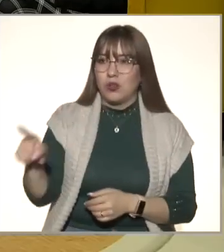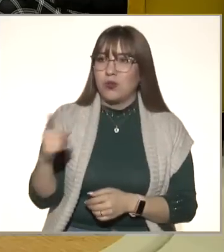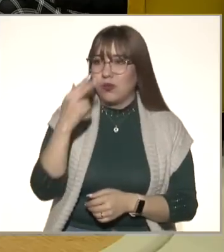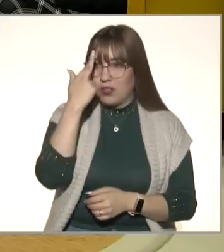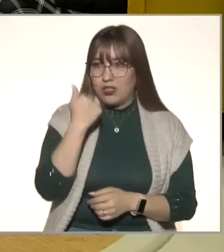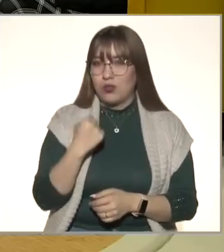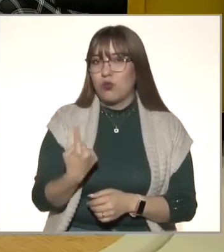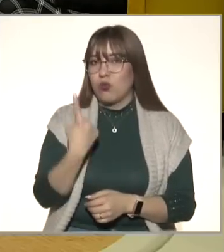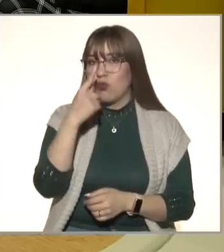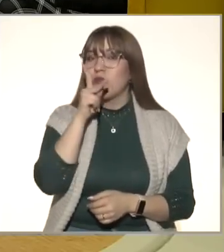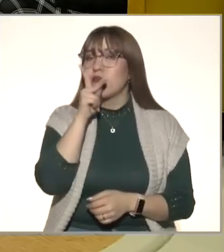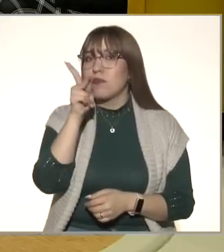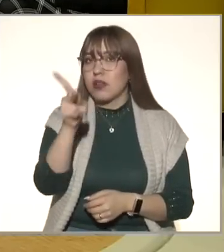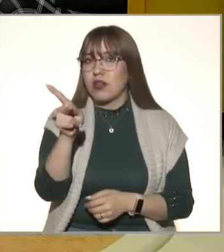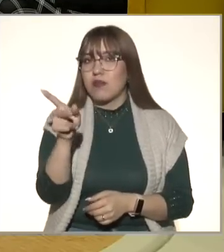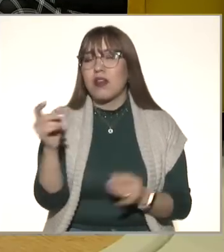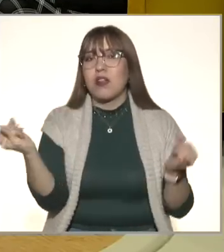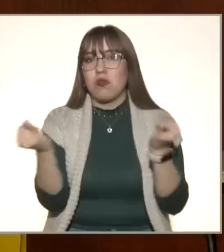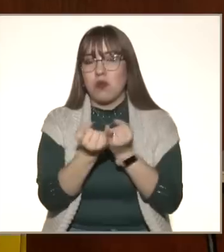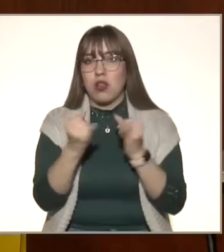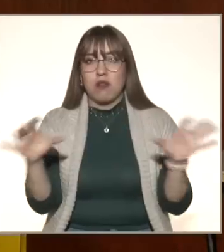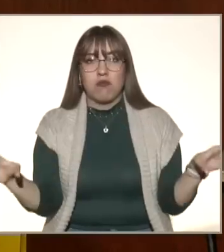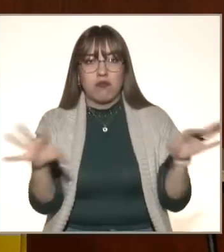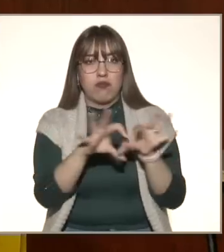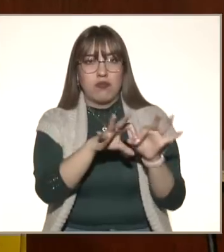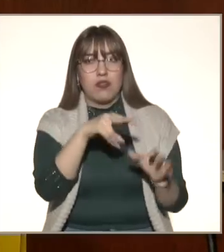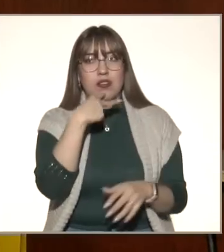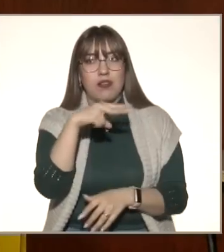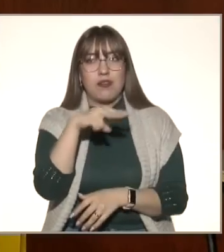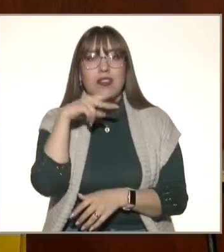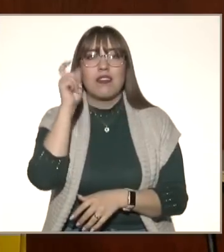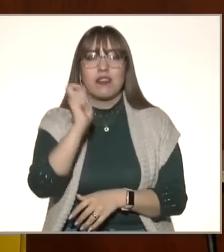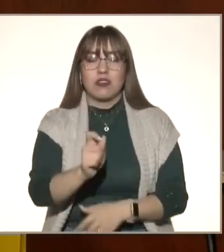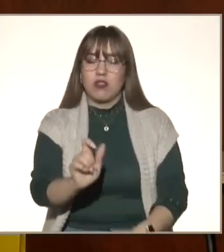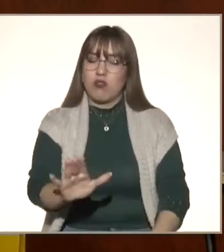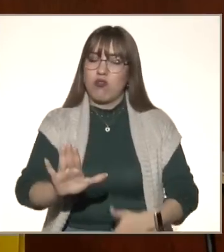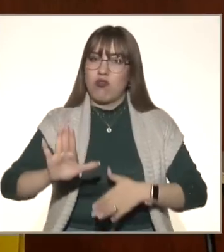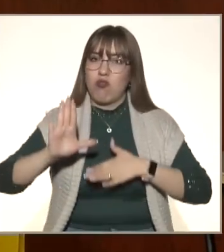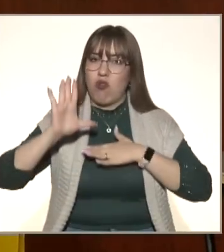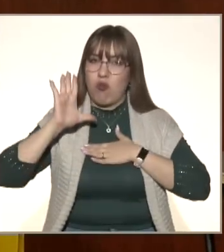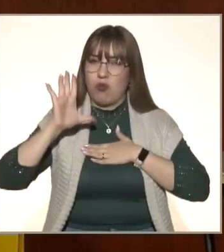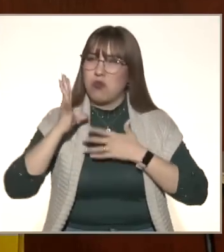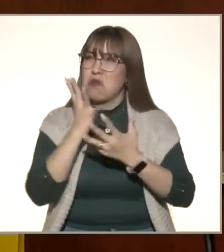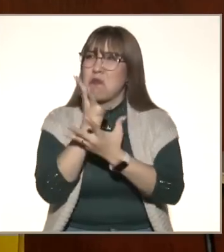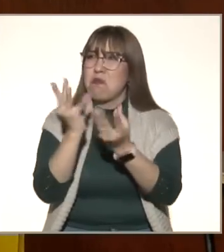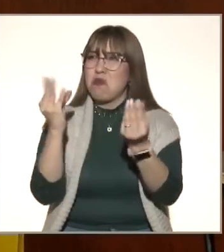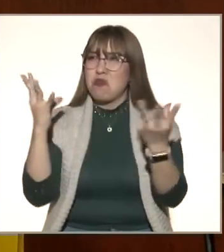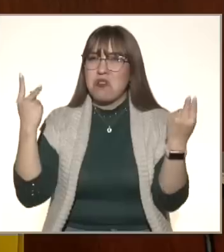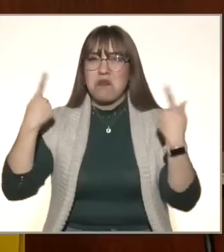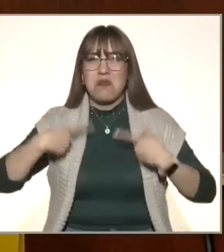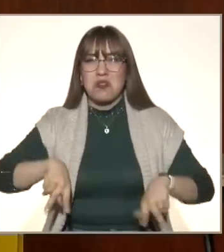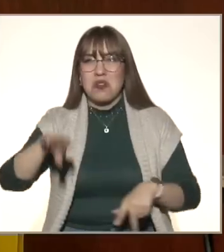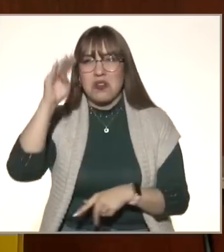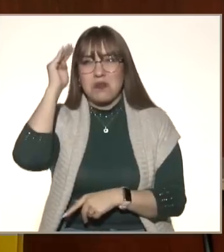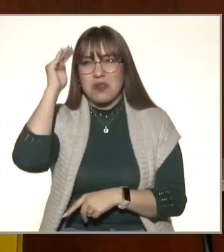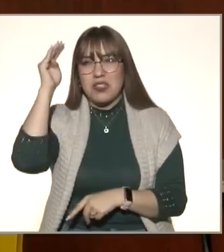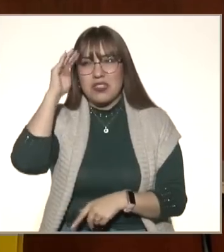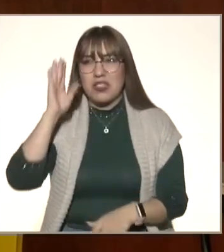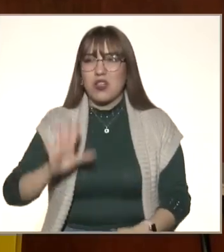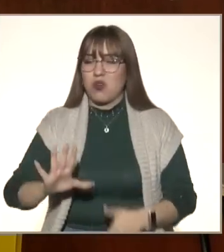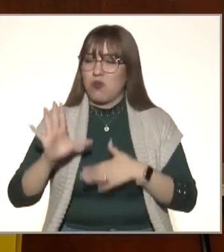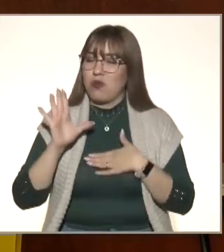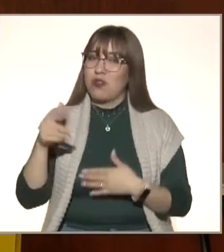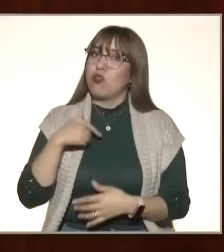palabra que va de la mano mucho de la Navidad, que es un compromiso, que muchas personas lo ven también como un compromiso de tengo que